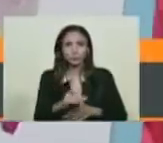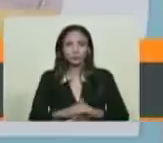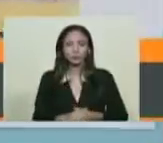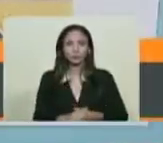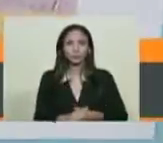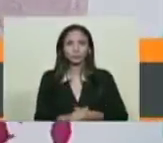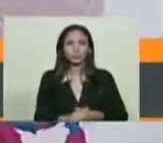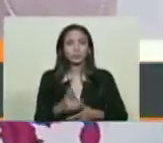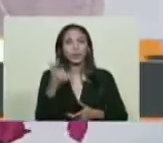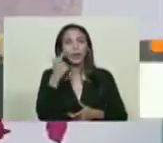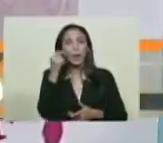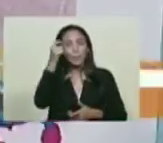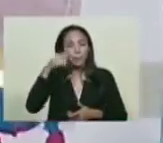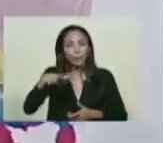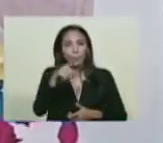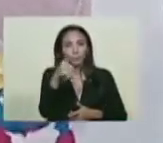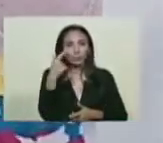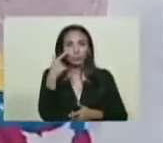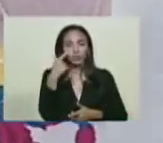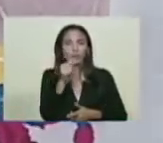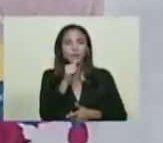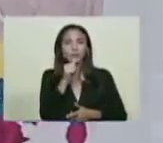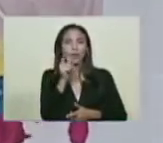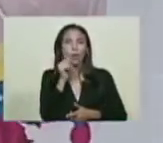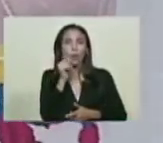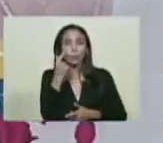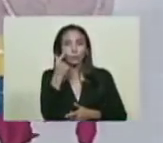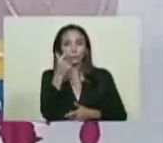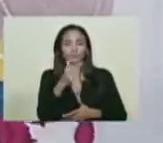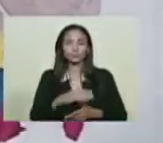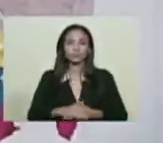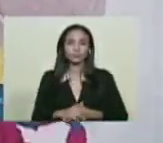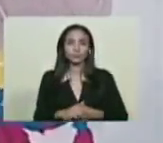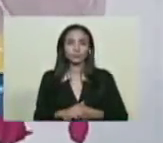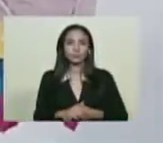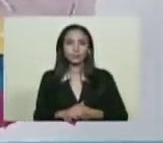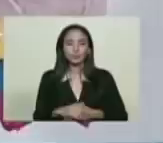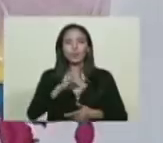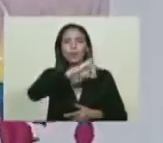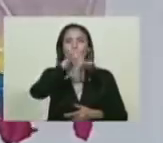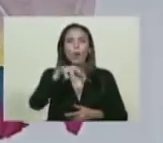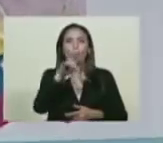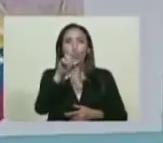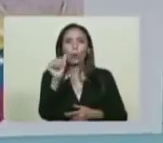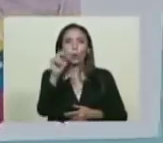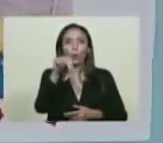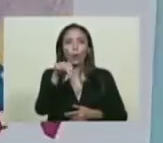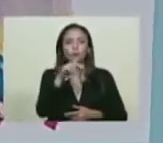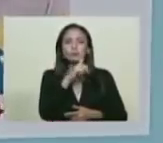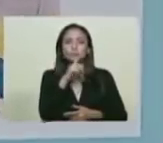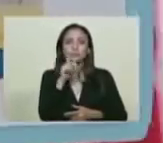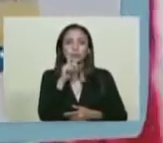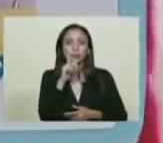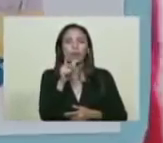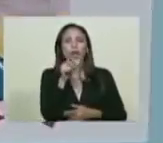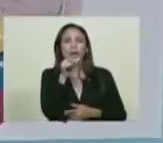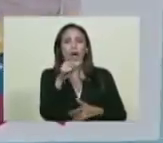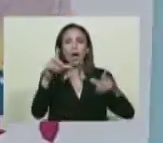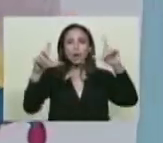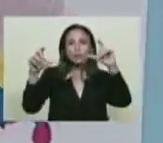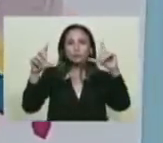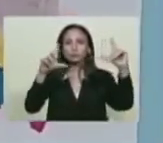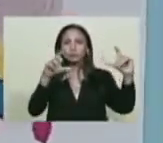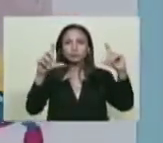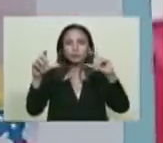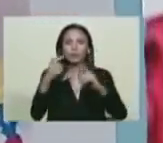foto de reconócelo, Instagram. Pueblo reconócelo. Juan Carlos Gudiño. Que entonces después no vengan hasta haciendo franelitas con está, la foto, mira,